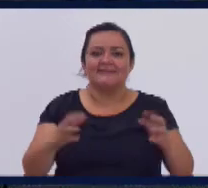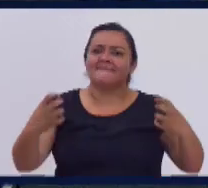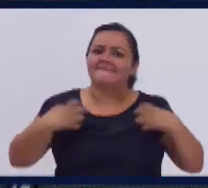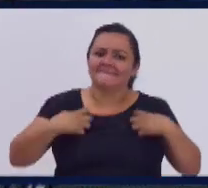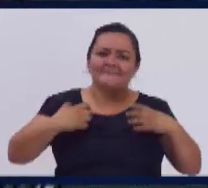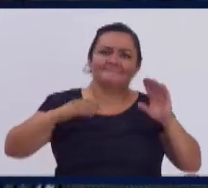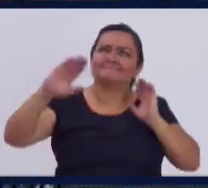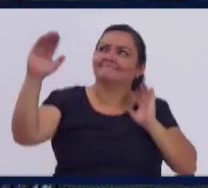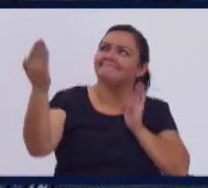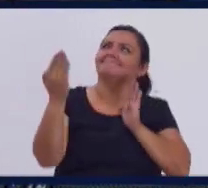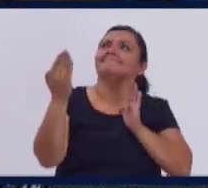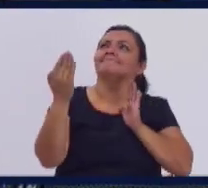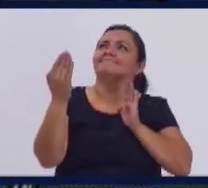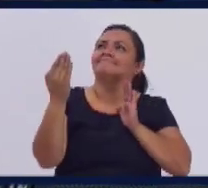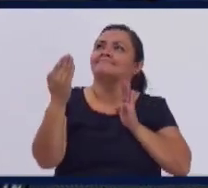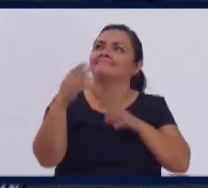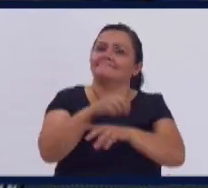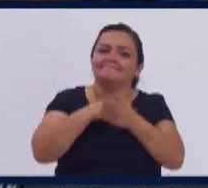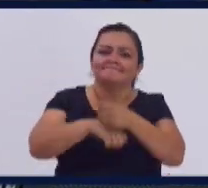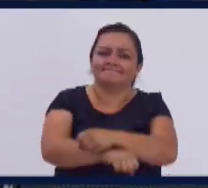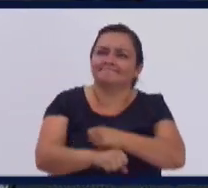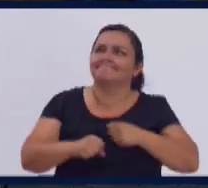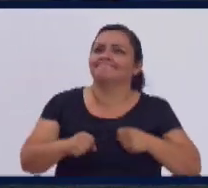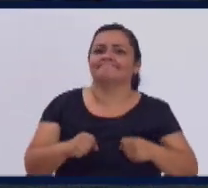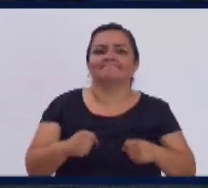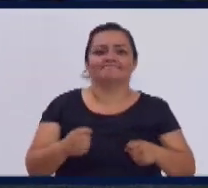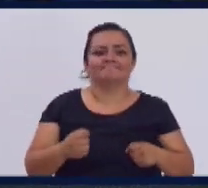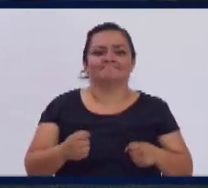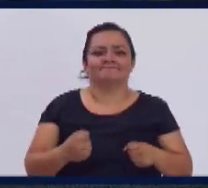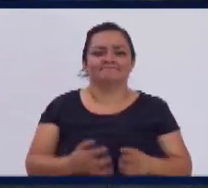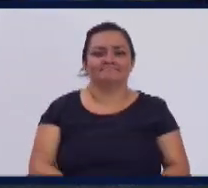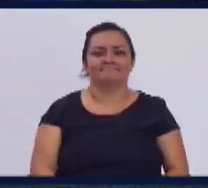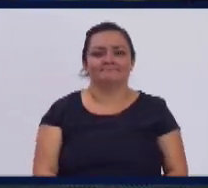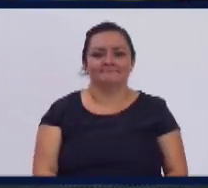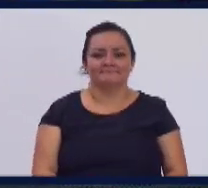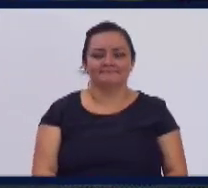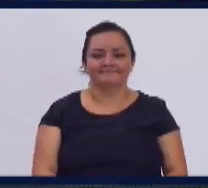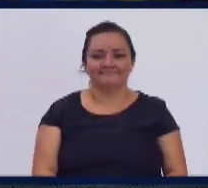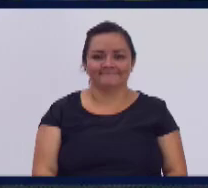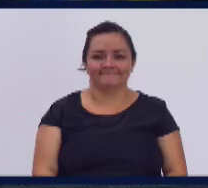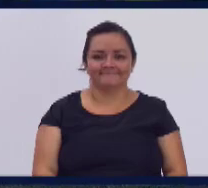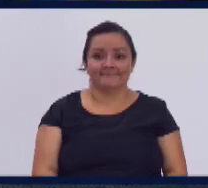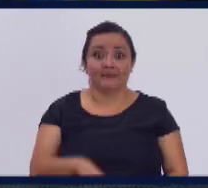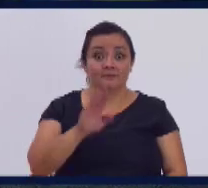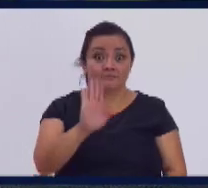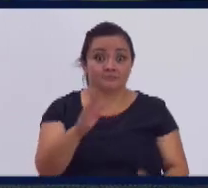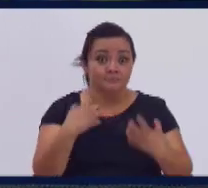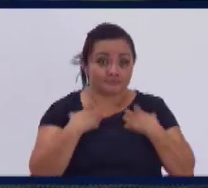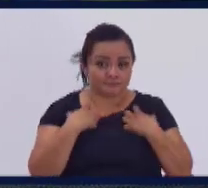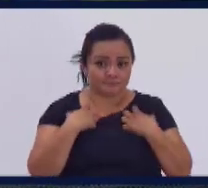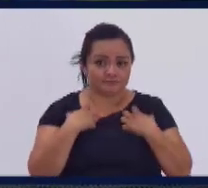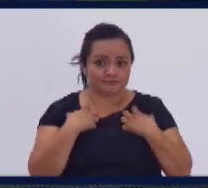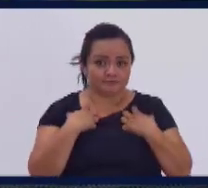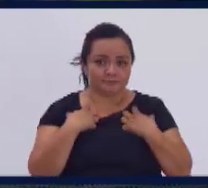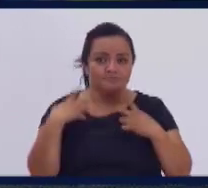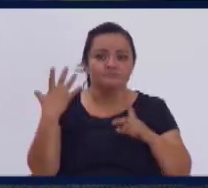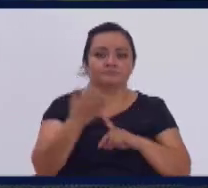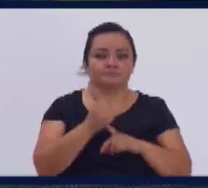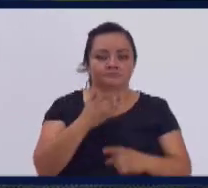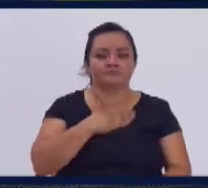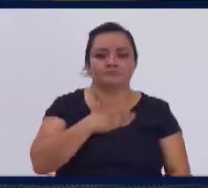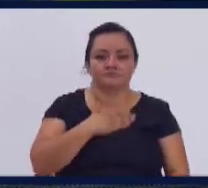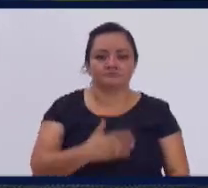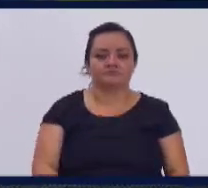Vive de cara al sol y con las botas puestas. Tu vida tiene un